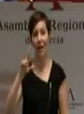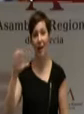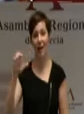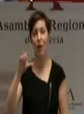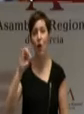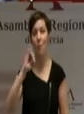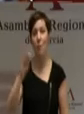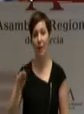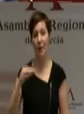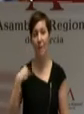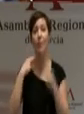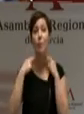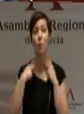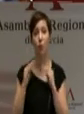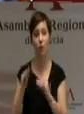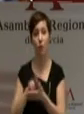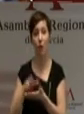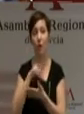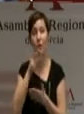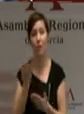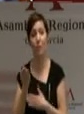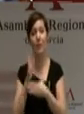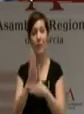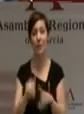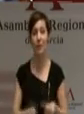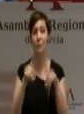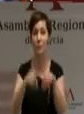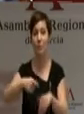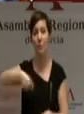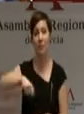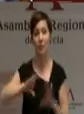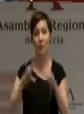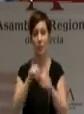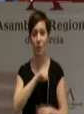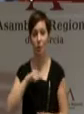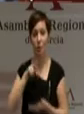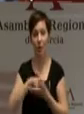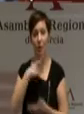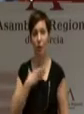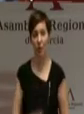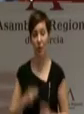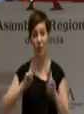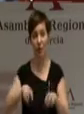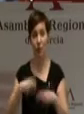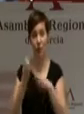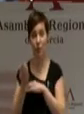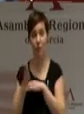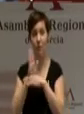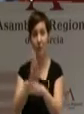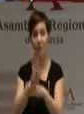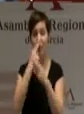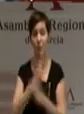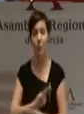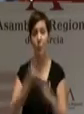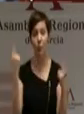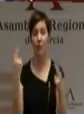regional, como candidato a la presidencia de la Comunidad Autónoma de la Región de Murcia. La presente resolución, que se publicará en